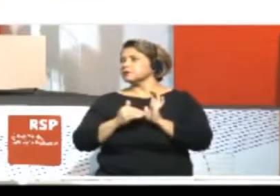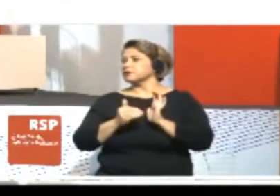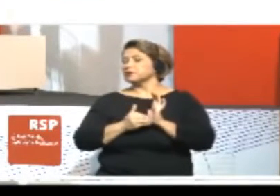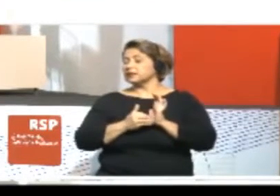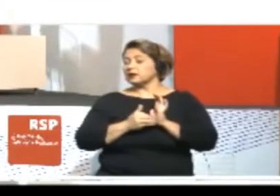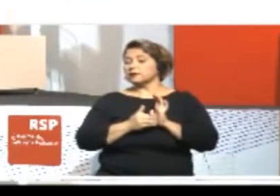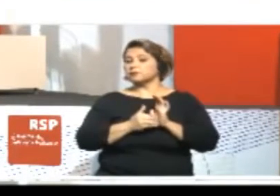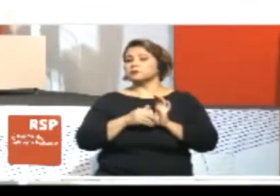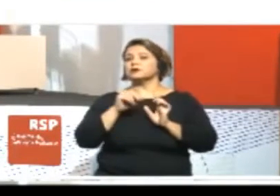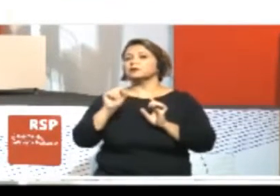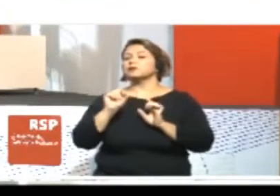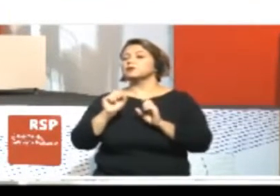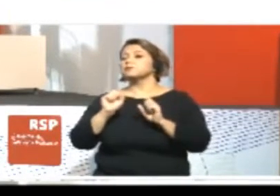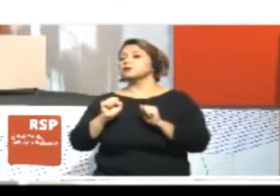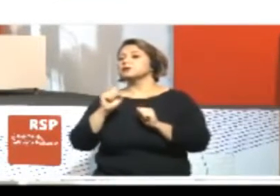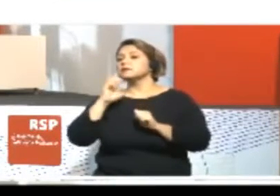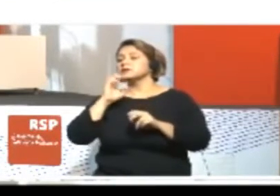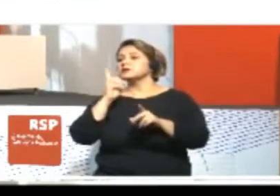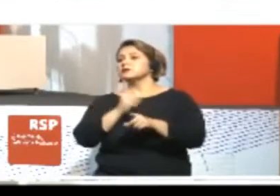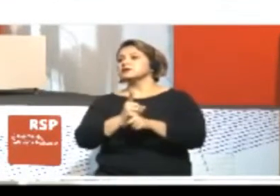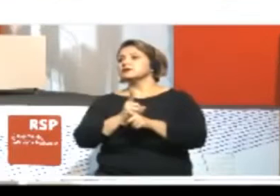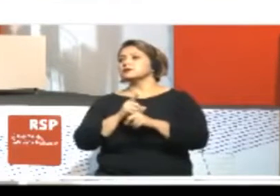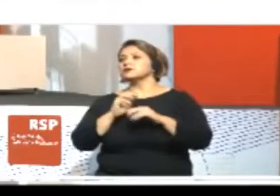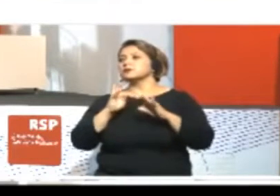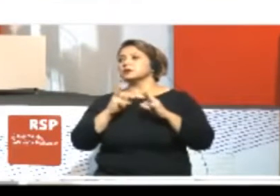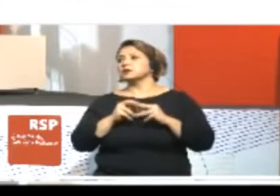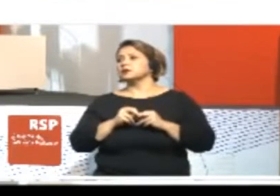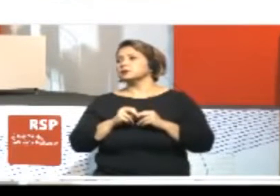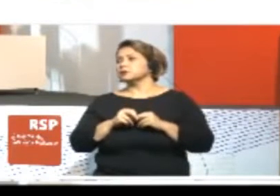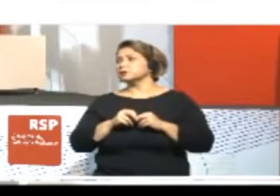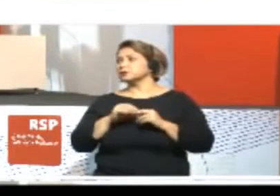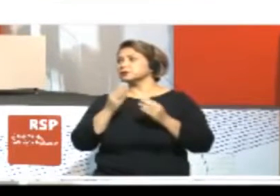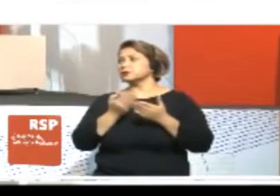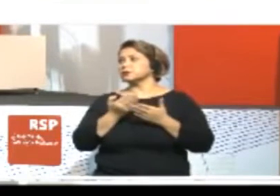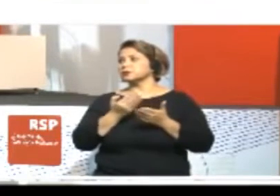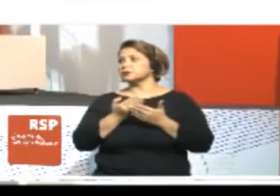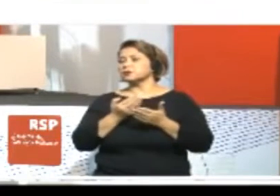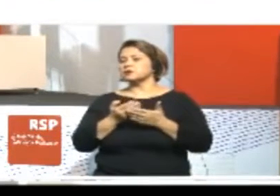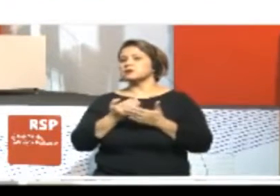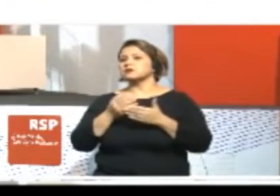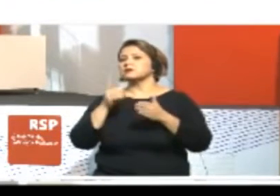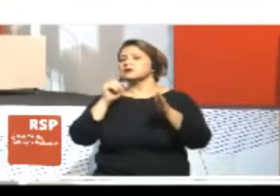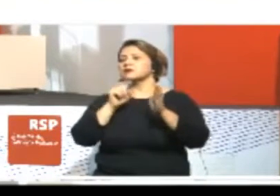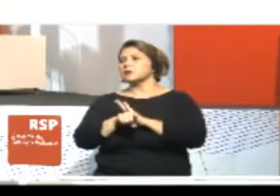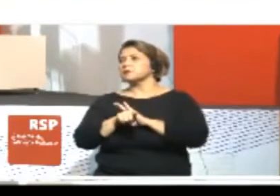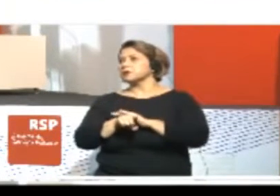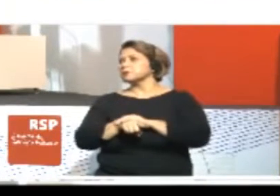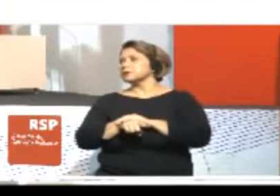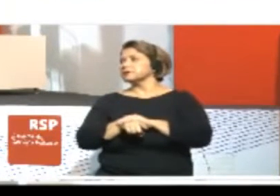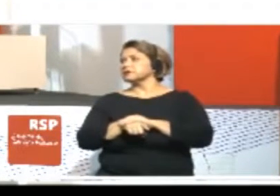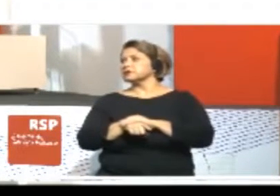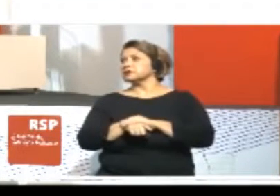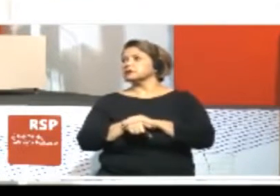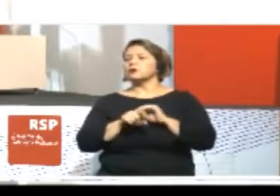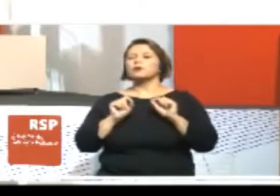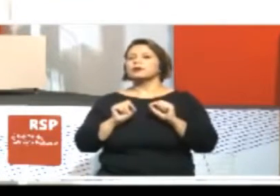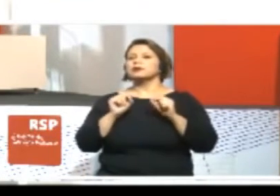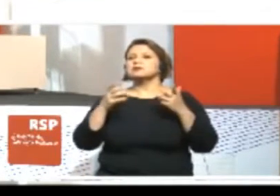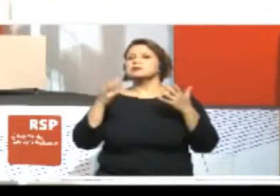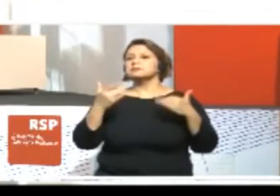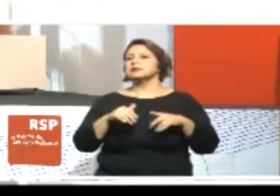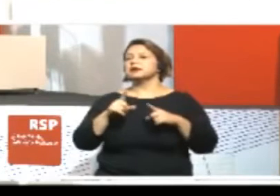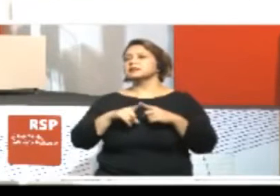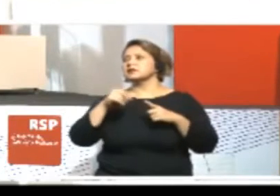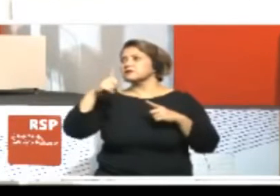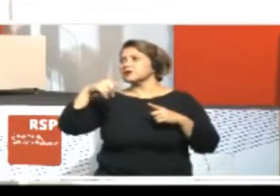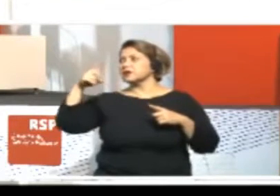podemos obtener de todos estos estudios? Entonces, una pregunta final aparece. ¿Qué explica la variación en local en